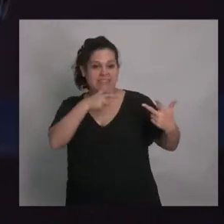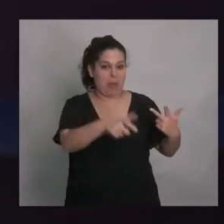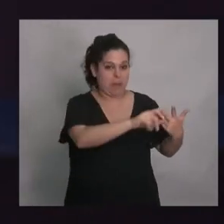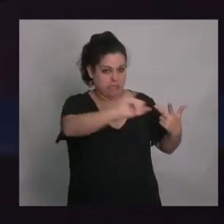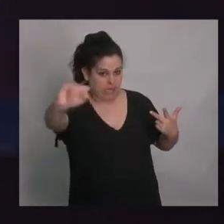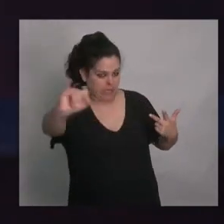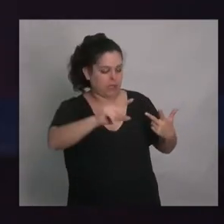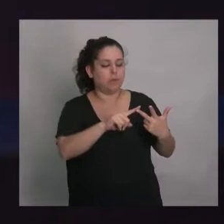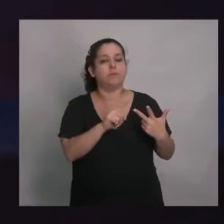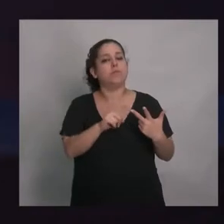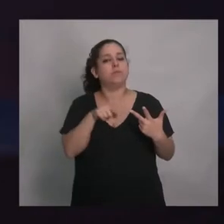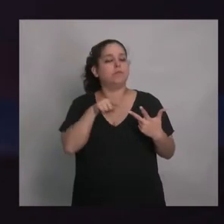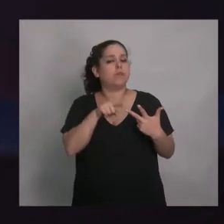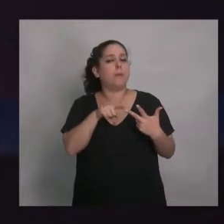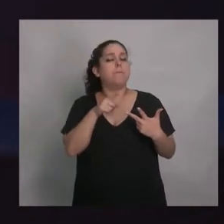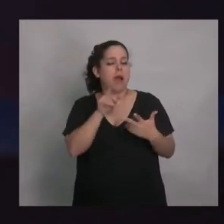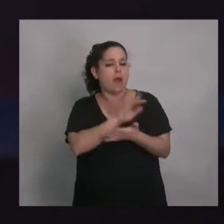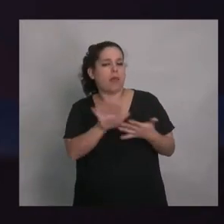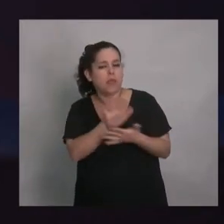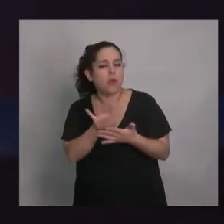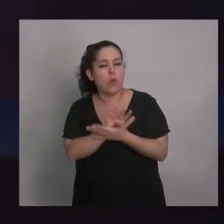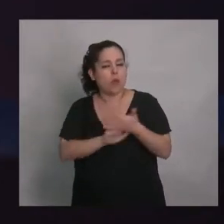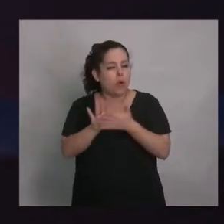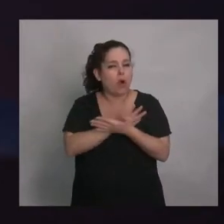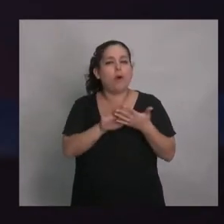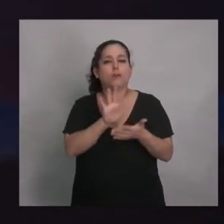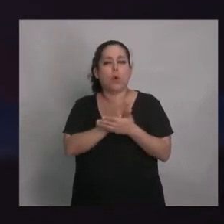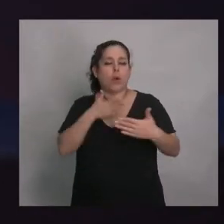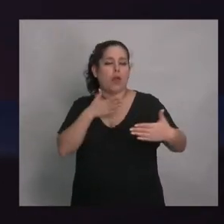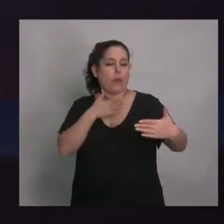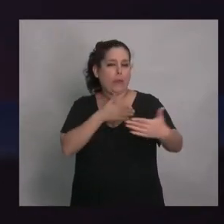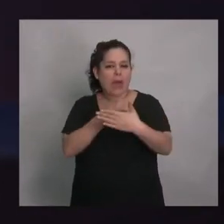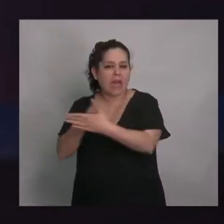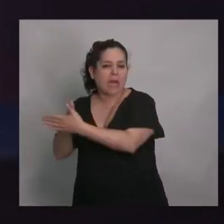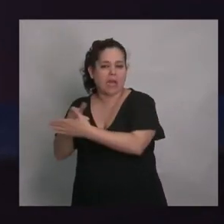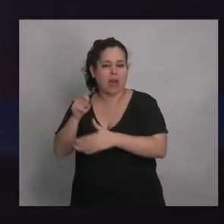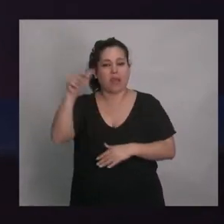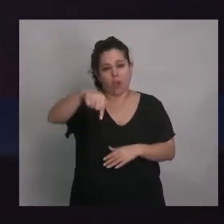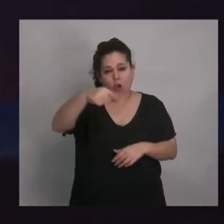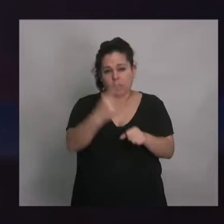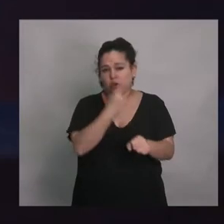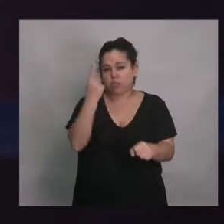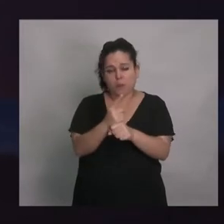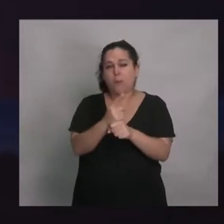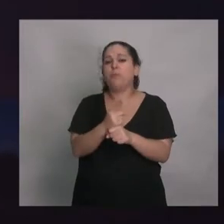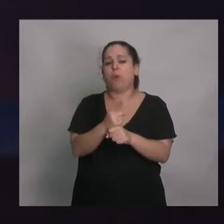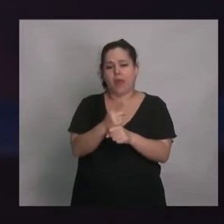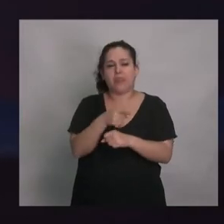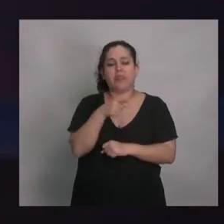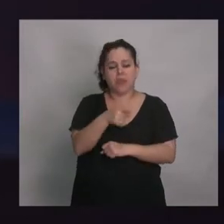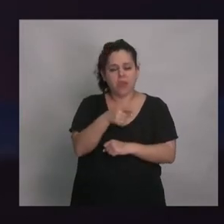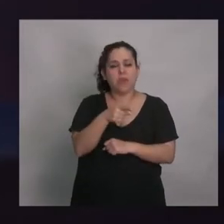mensaje para que renueva las barreras proteccionistas que hoy impiden que se pueda